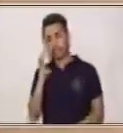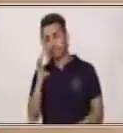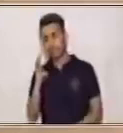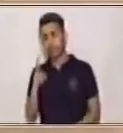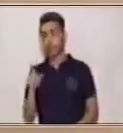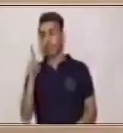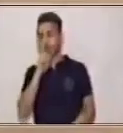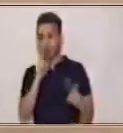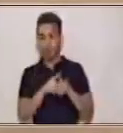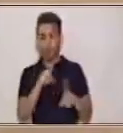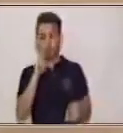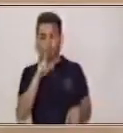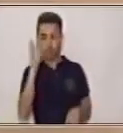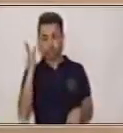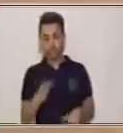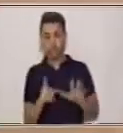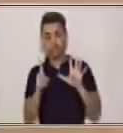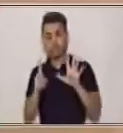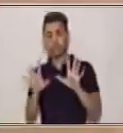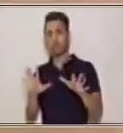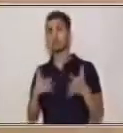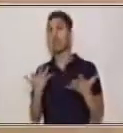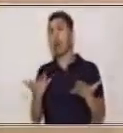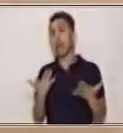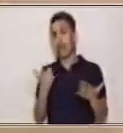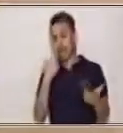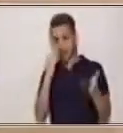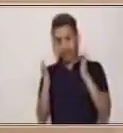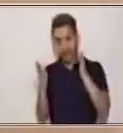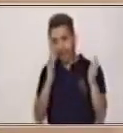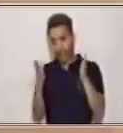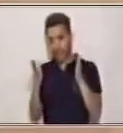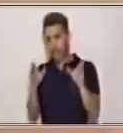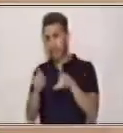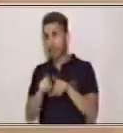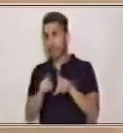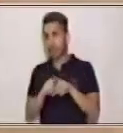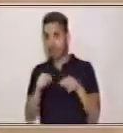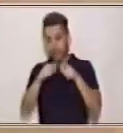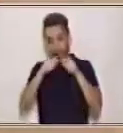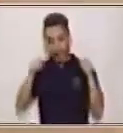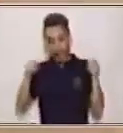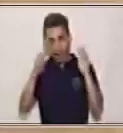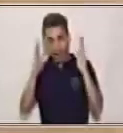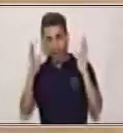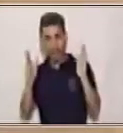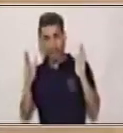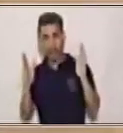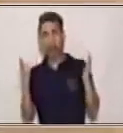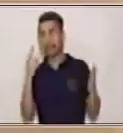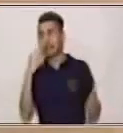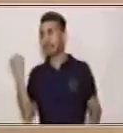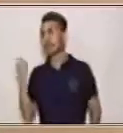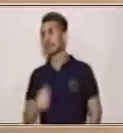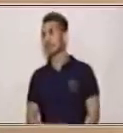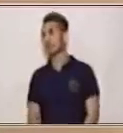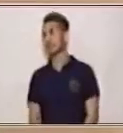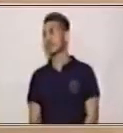¿Recuerdas? ¿Qué otra fracción vale lo mismo o mide lo mismo que un tercio y